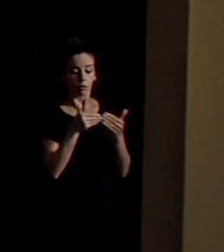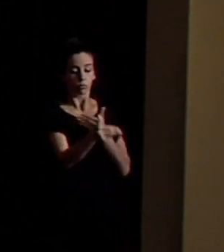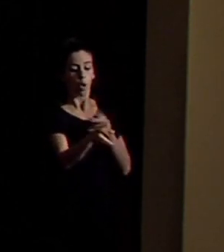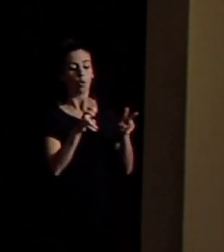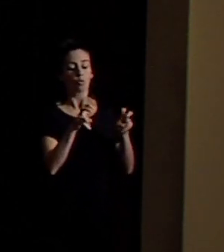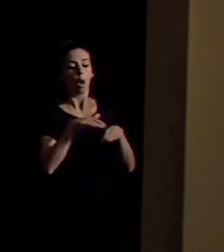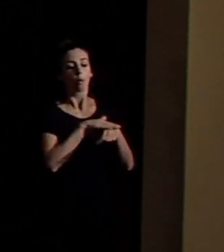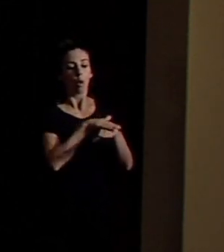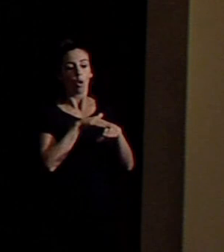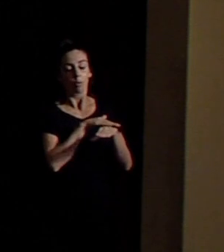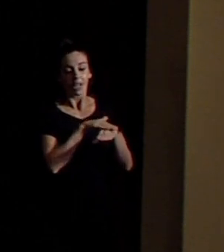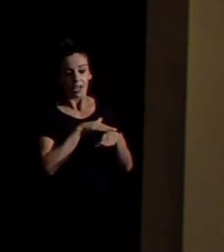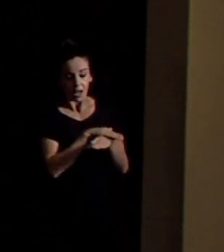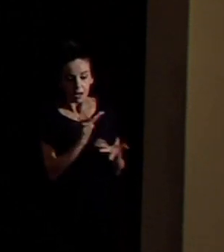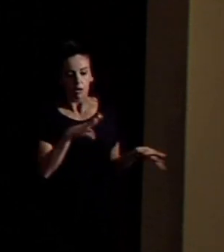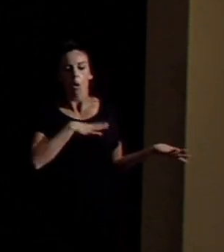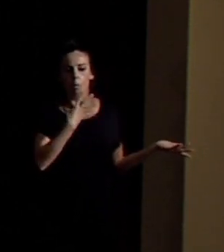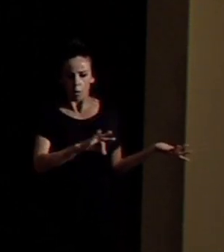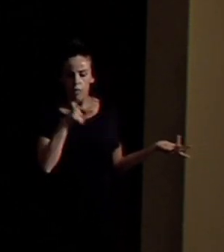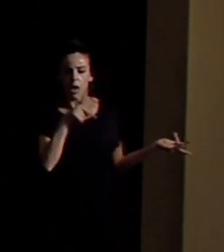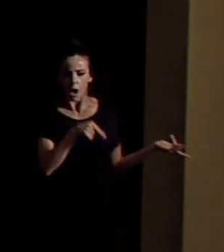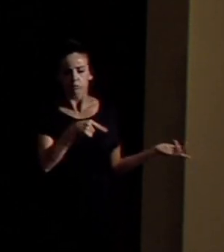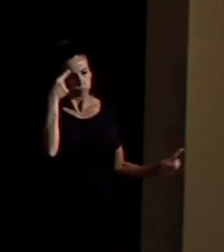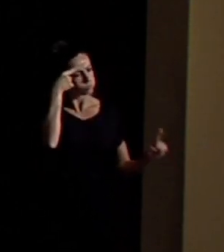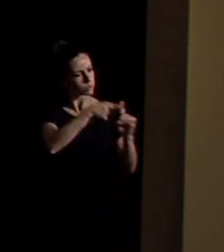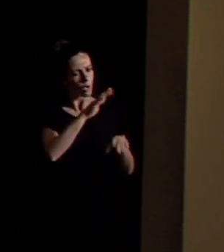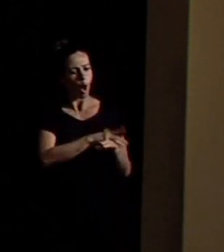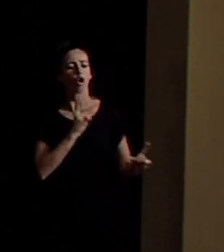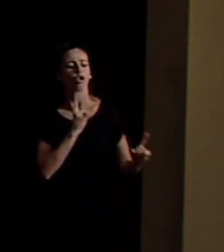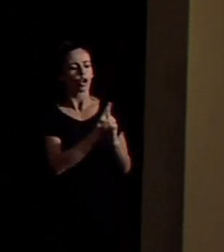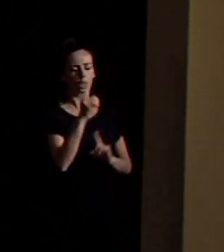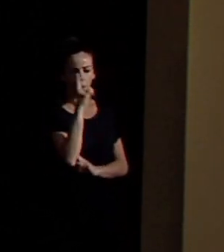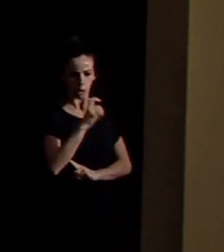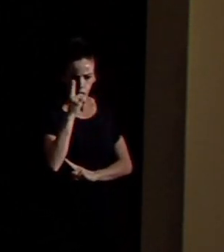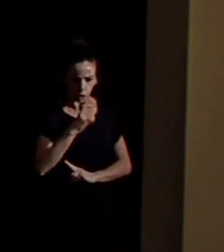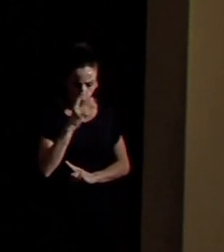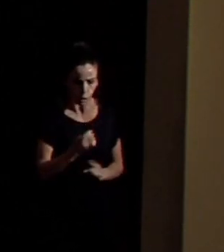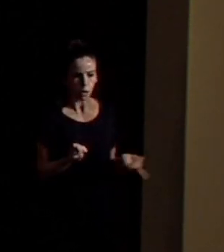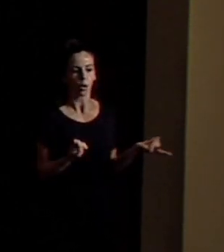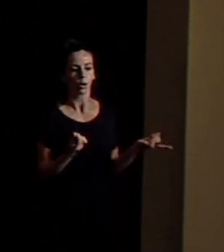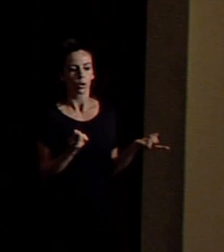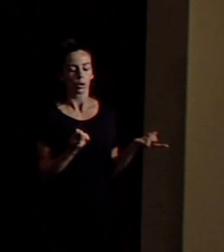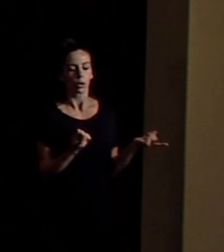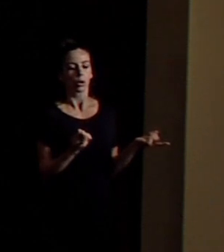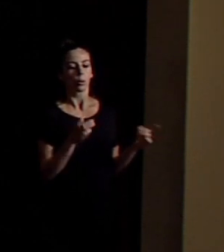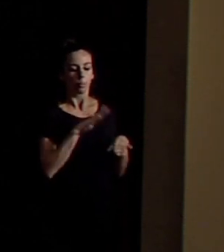gobierno pues hay una posición de hacer frente a la prostitución, de hacer frente